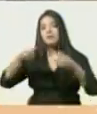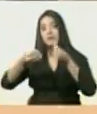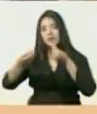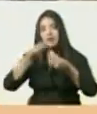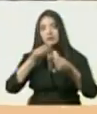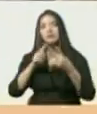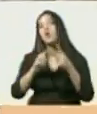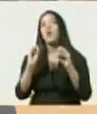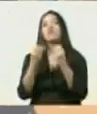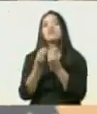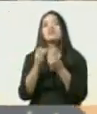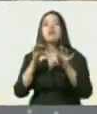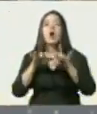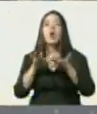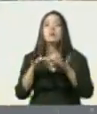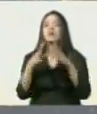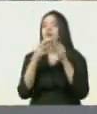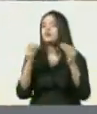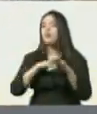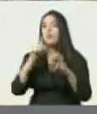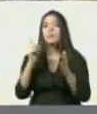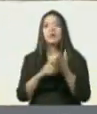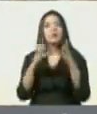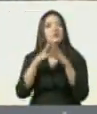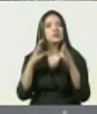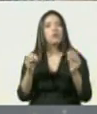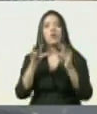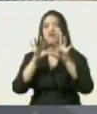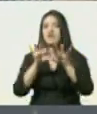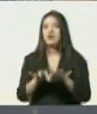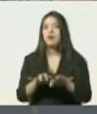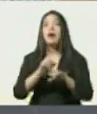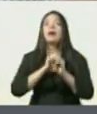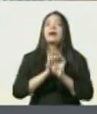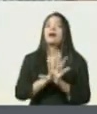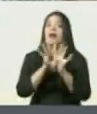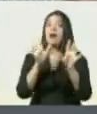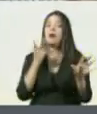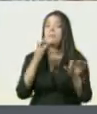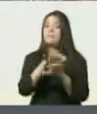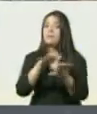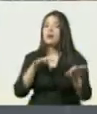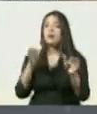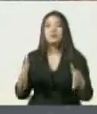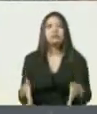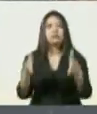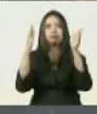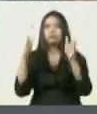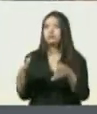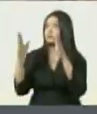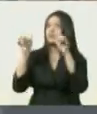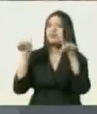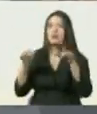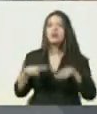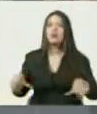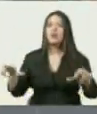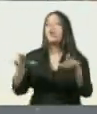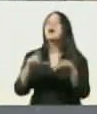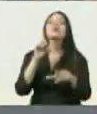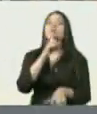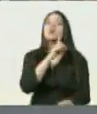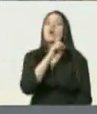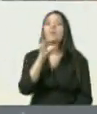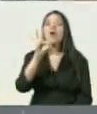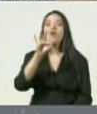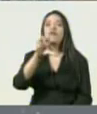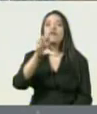oficinas, equipos de computación, todo el área de facturación, por supuesto, gran parte de la estructura de este centro de acopio Florentino